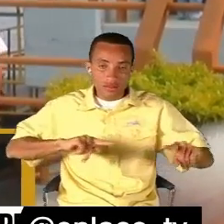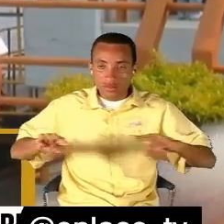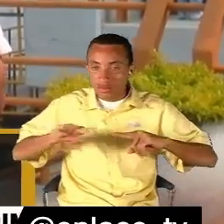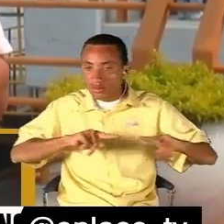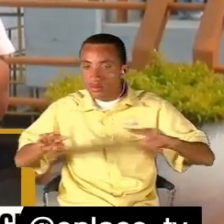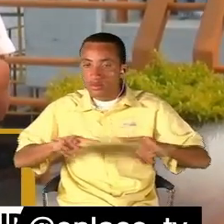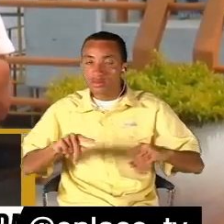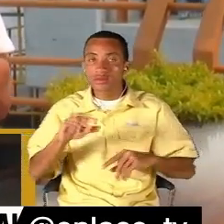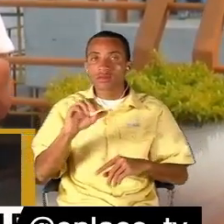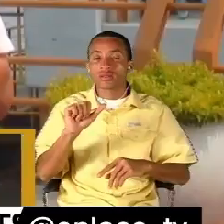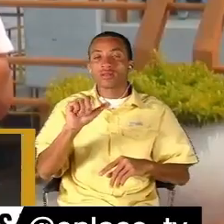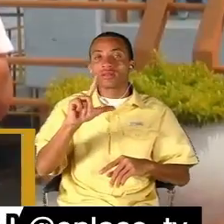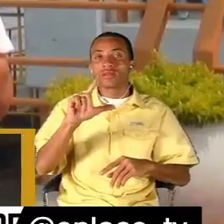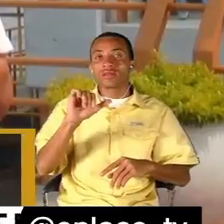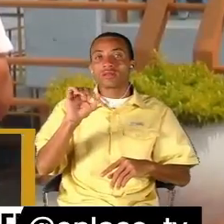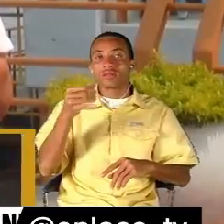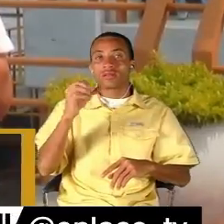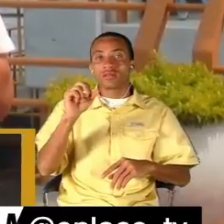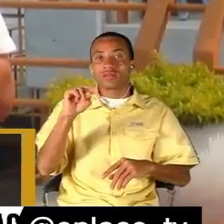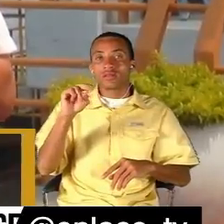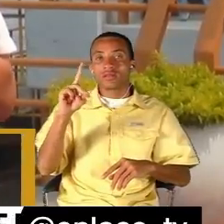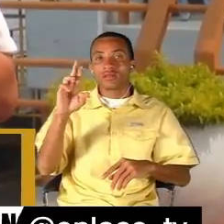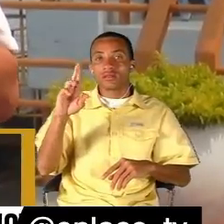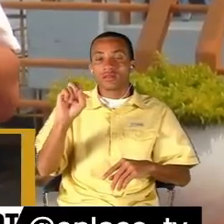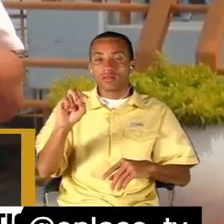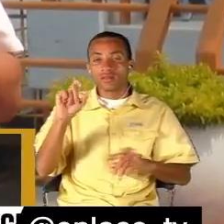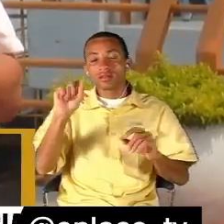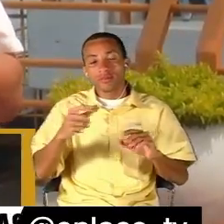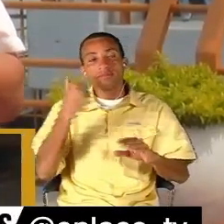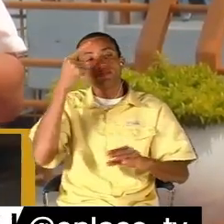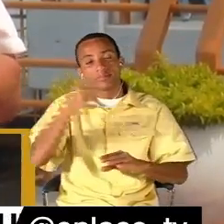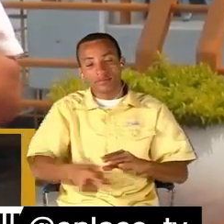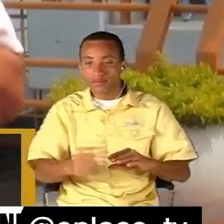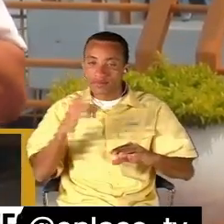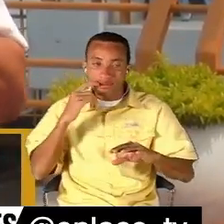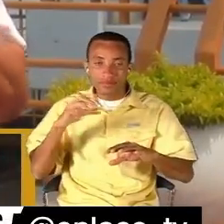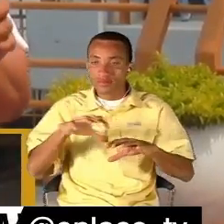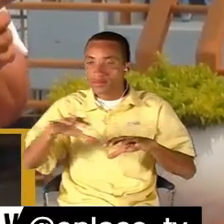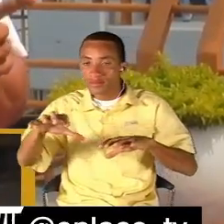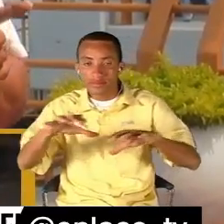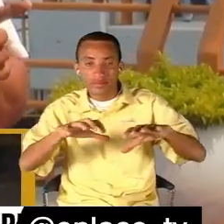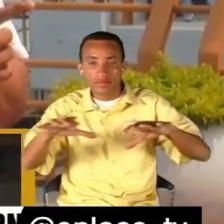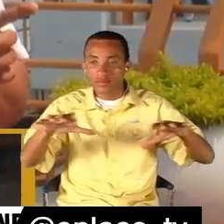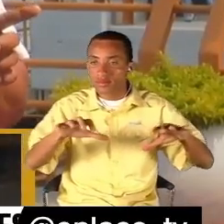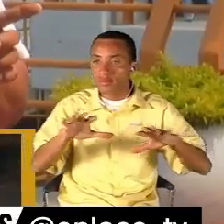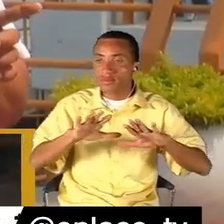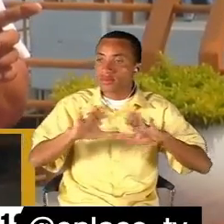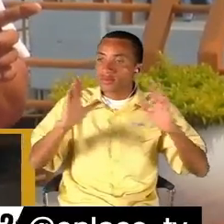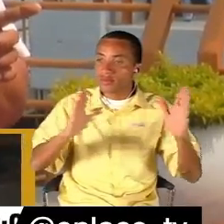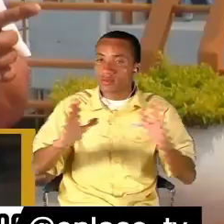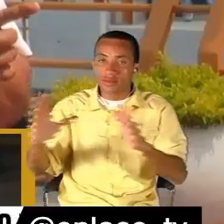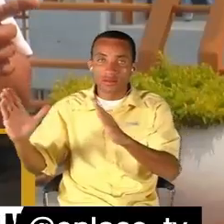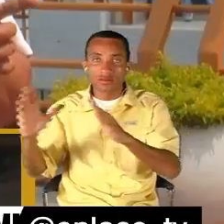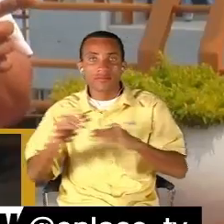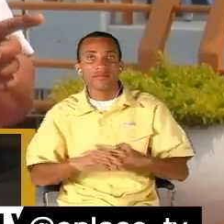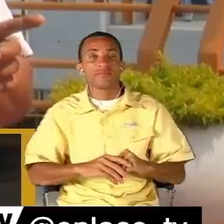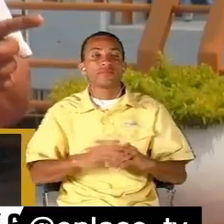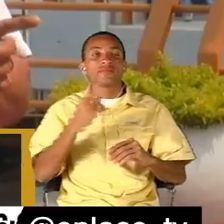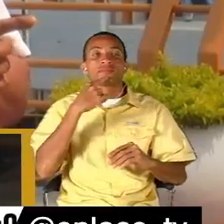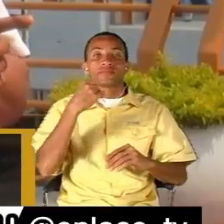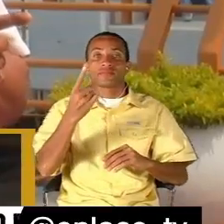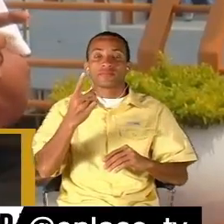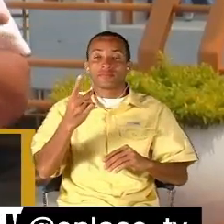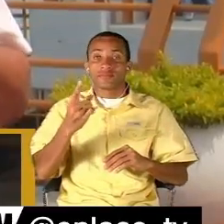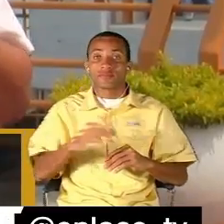municipal agilizar el tema del plan de ordenamiento territorial, la renovación del mismo. Pues escuchemos entonces lo que ha hecho el